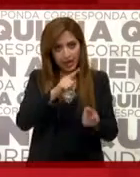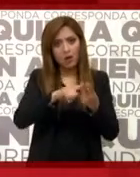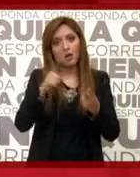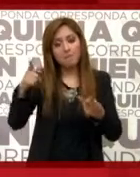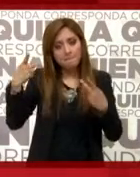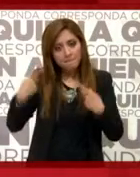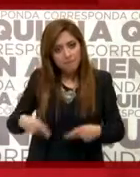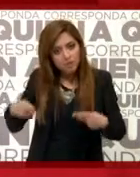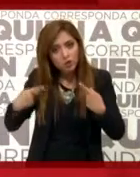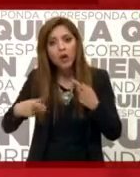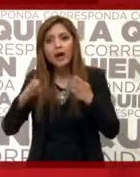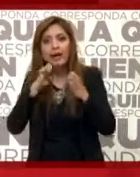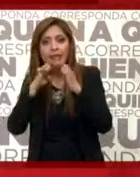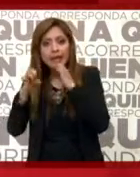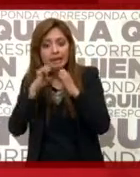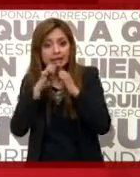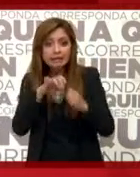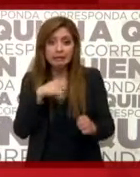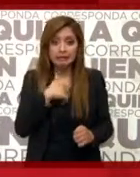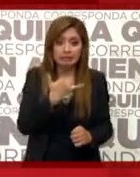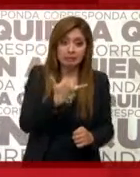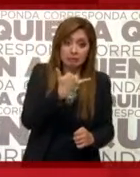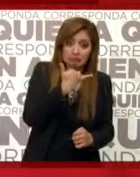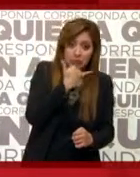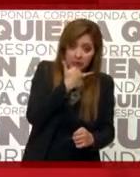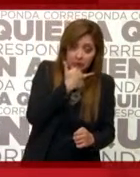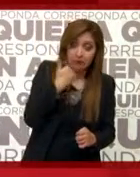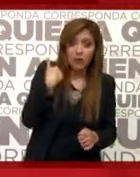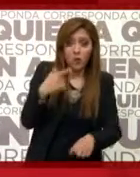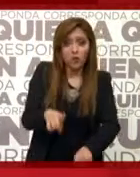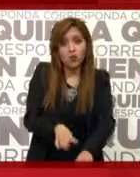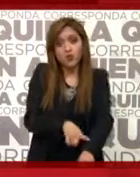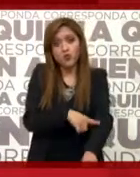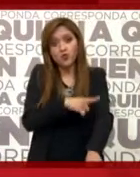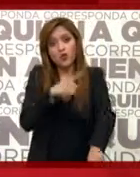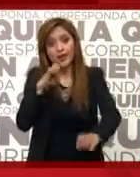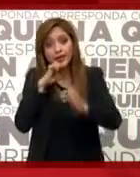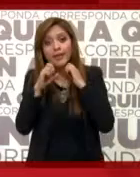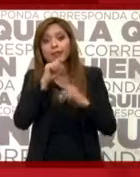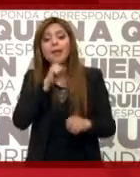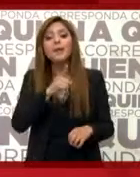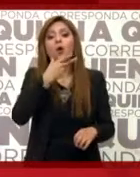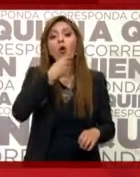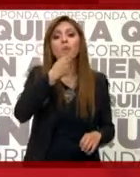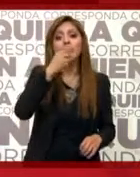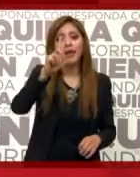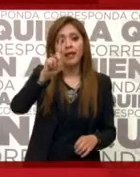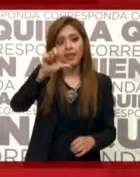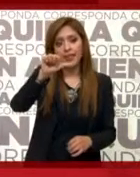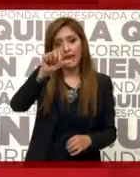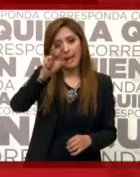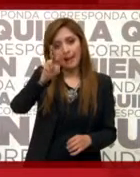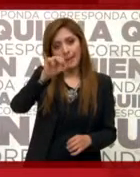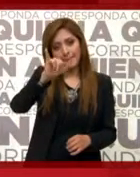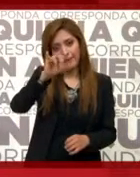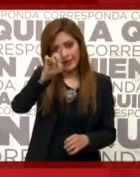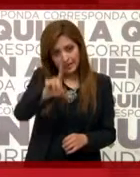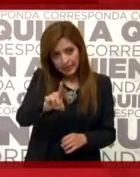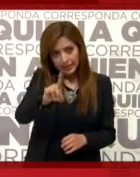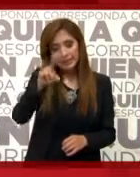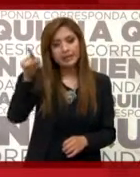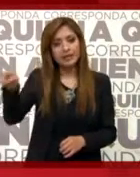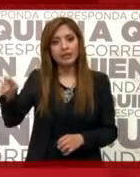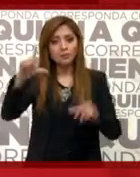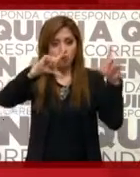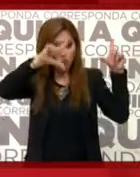por la charla, perdón por lo largo de la misma, y mi gracias a David Eisenberg. Gracias